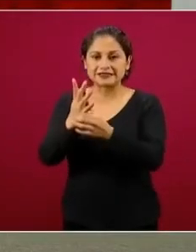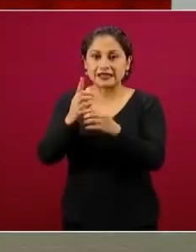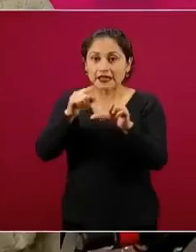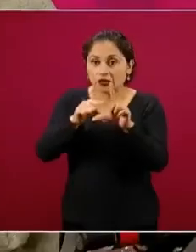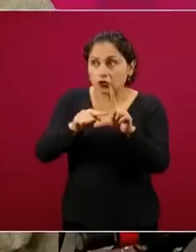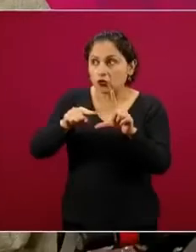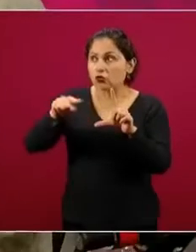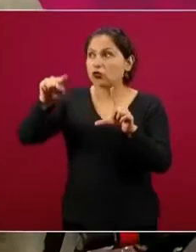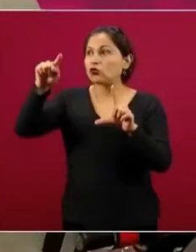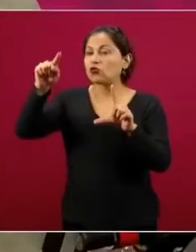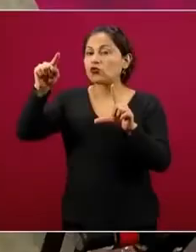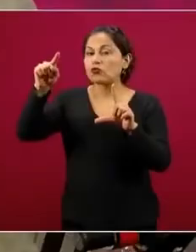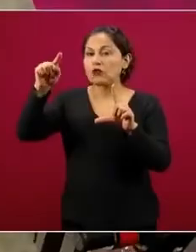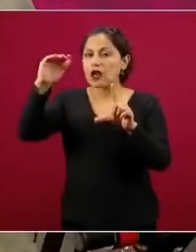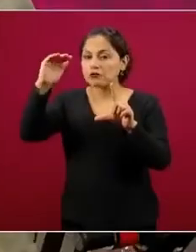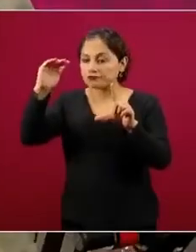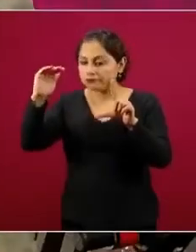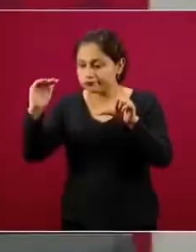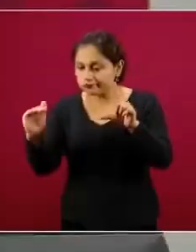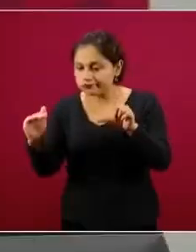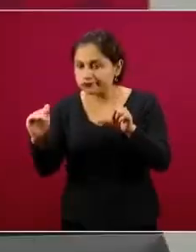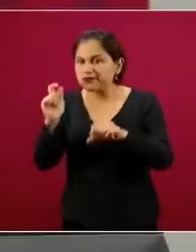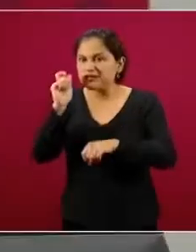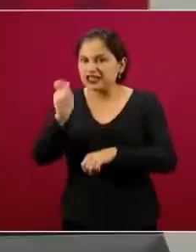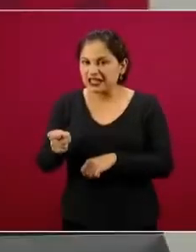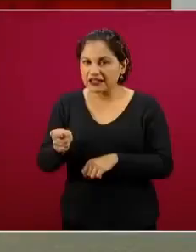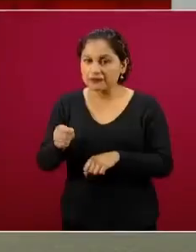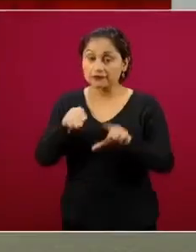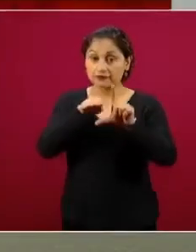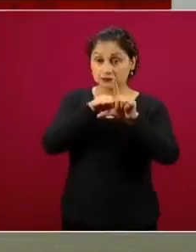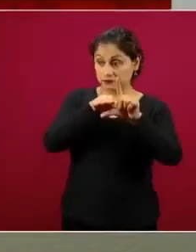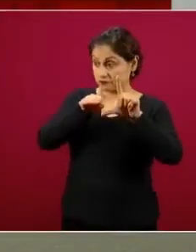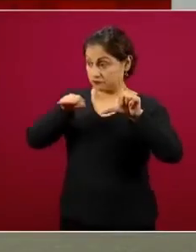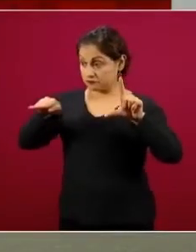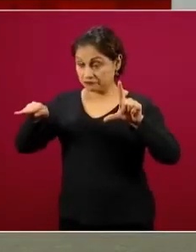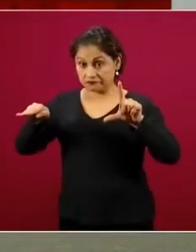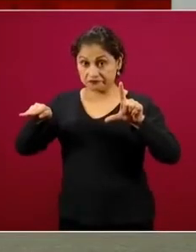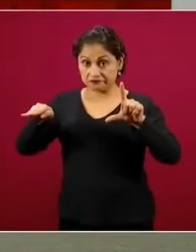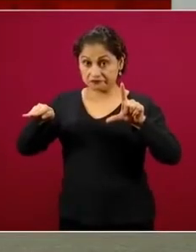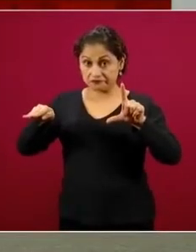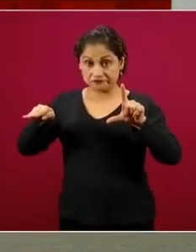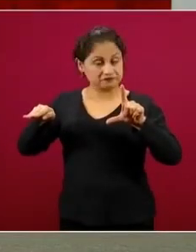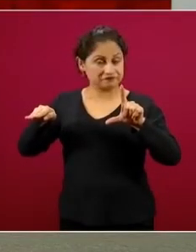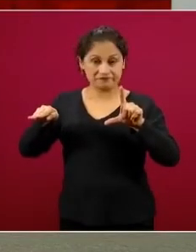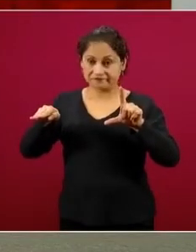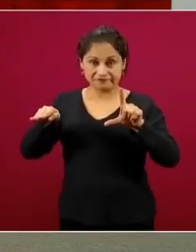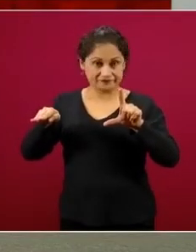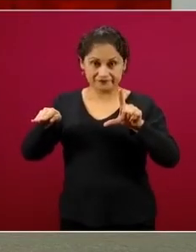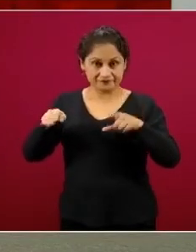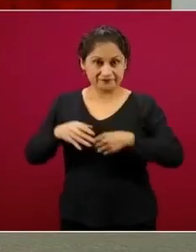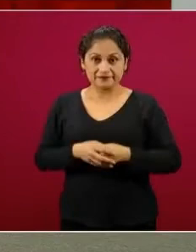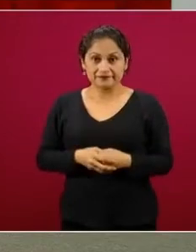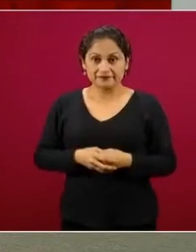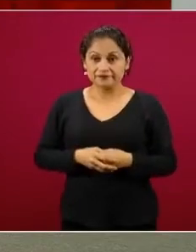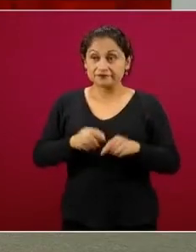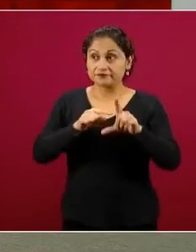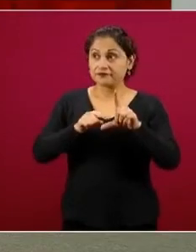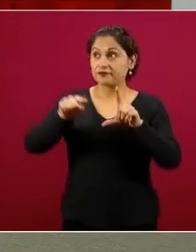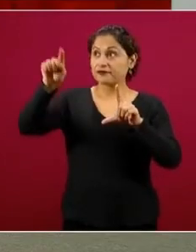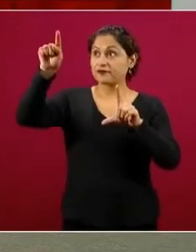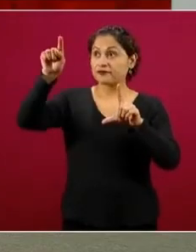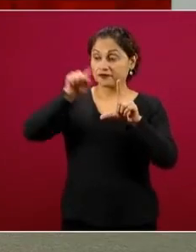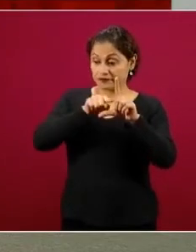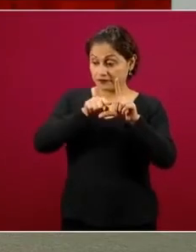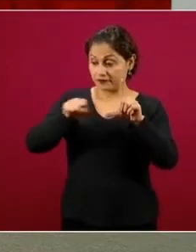curva, primero, no quiere decir que sea plana como esta mesa. Si la curva fuera plana, ya no sería